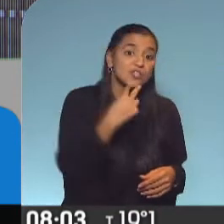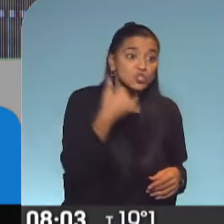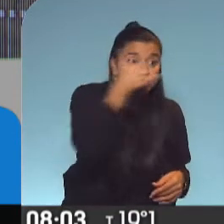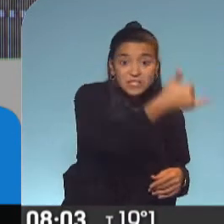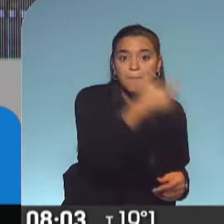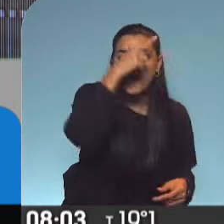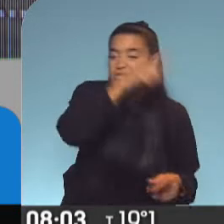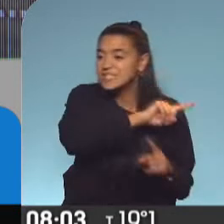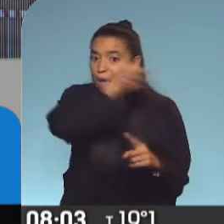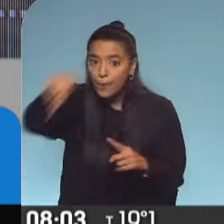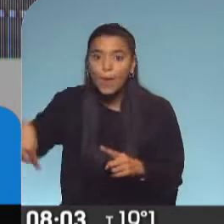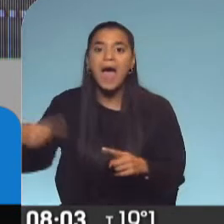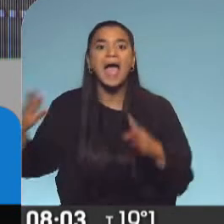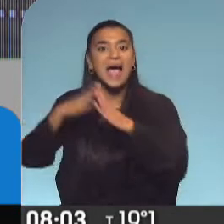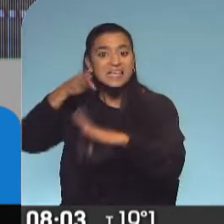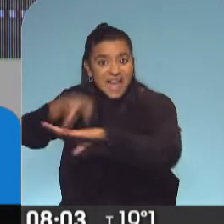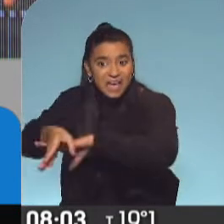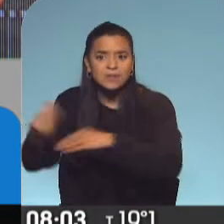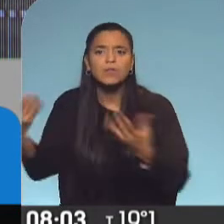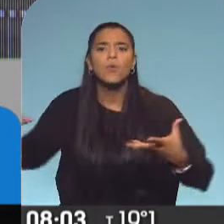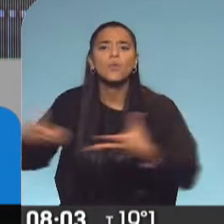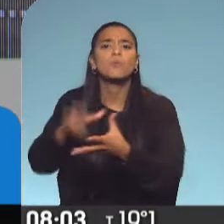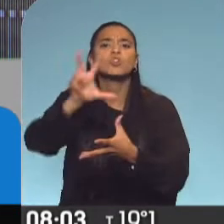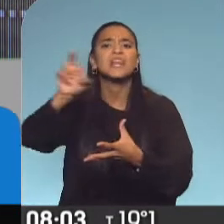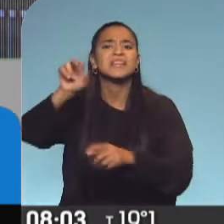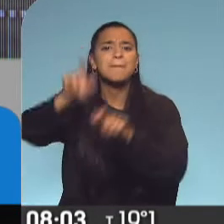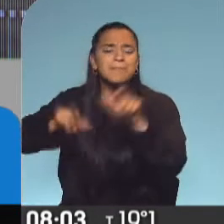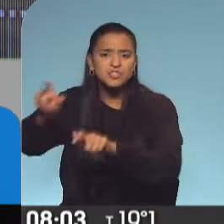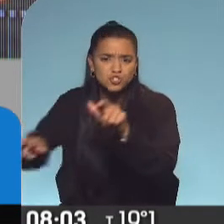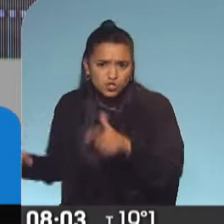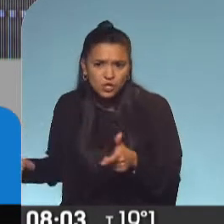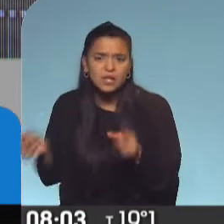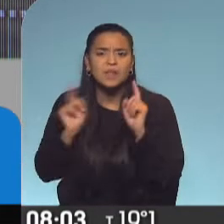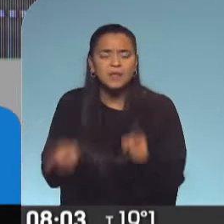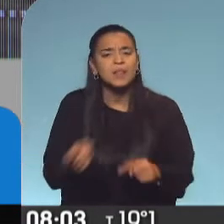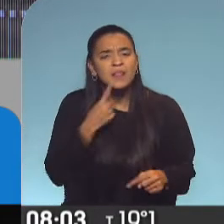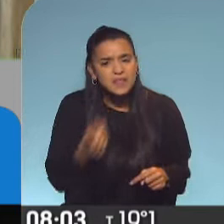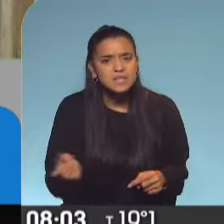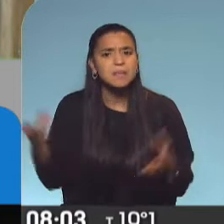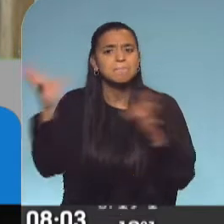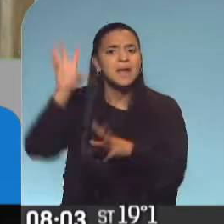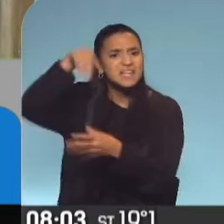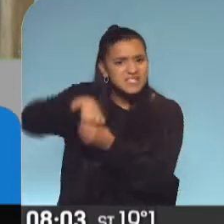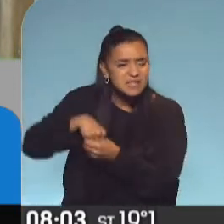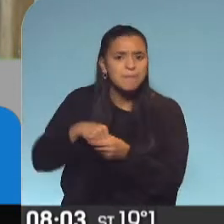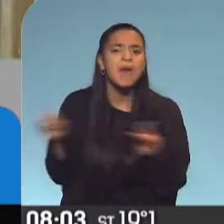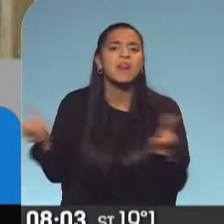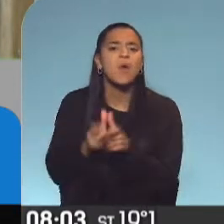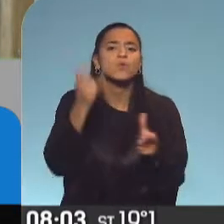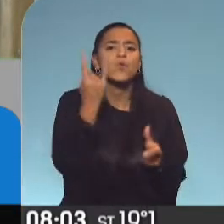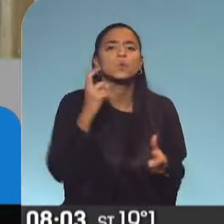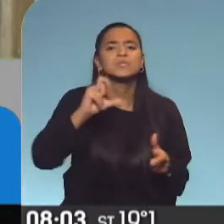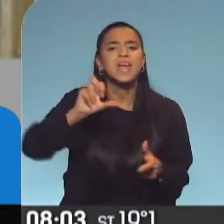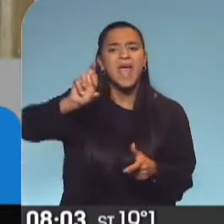se encontraron dentro de esta vivienda con un grupo de 30 personas que además reconocían que participaban de una reunión de la